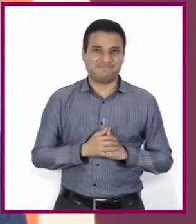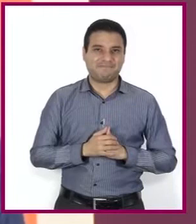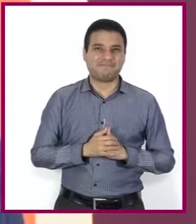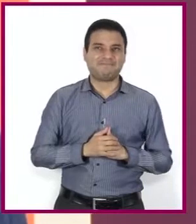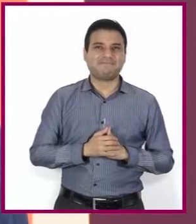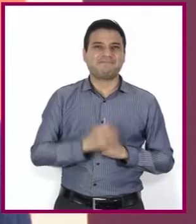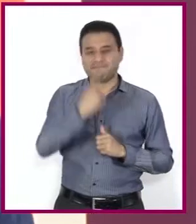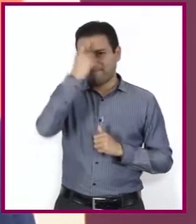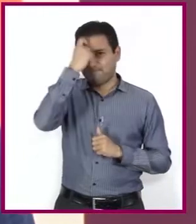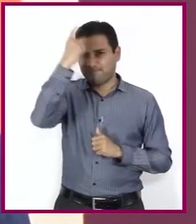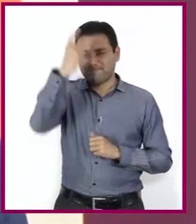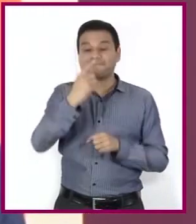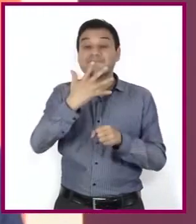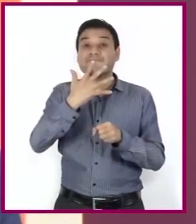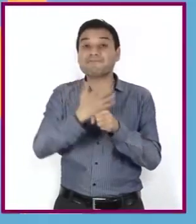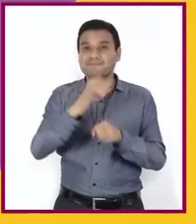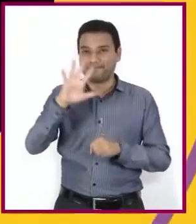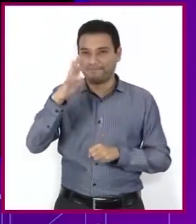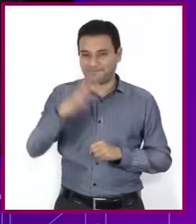sol Ixipetotec Totec.